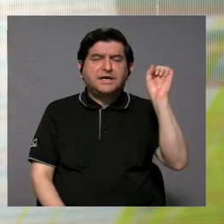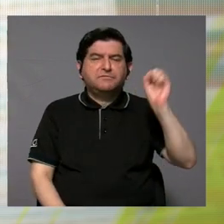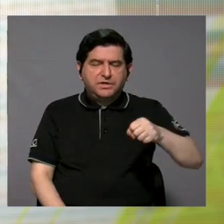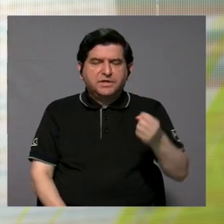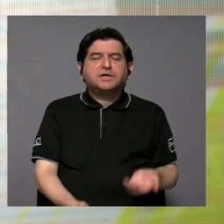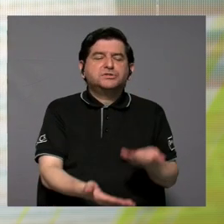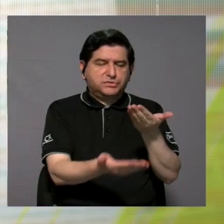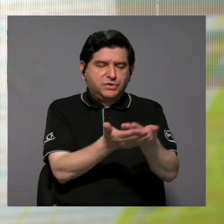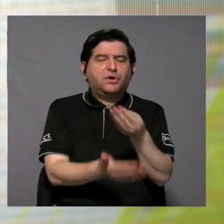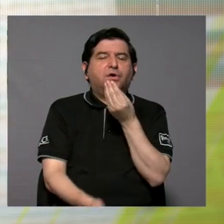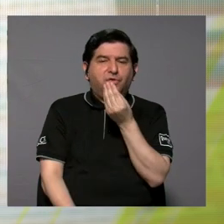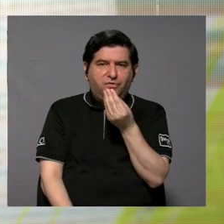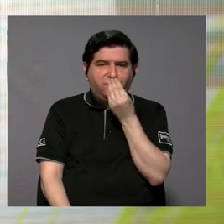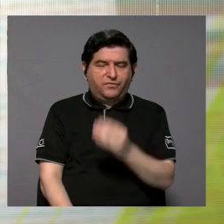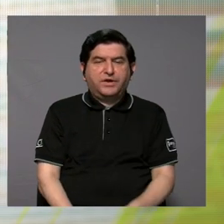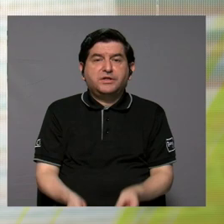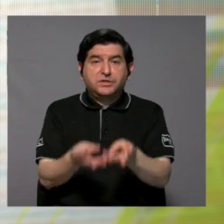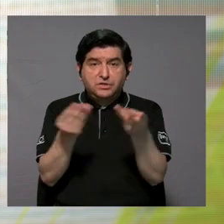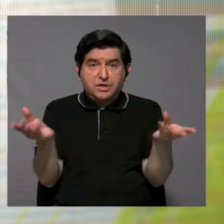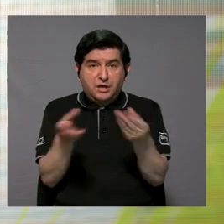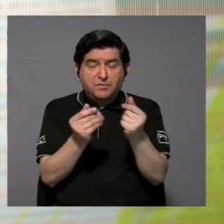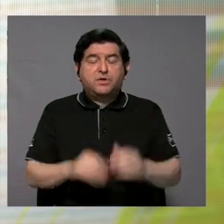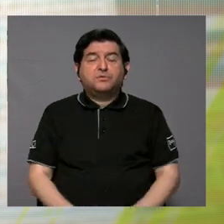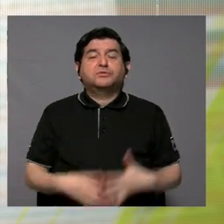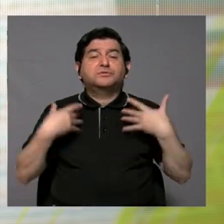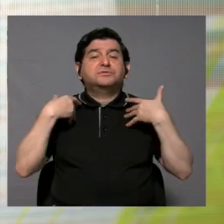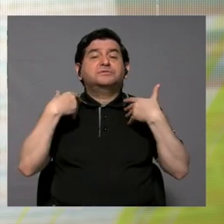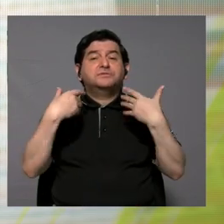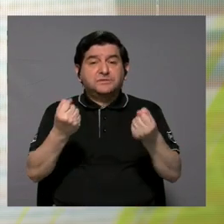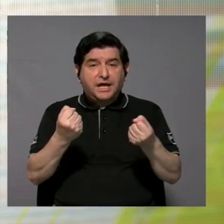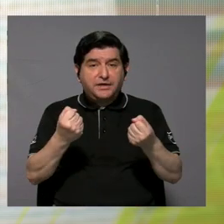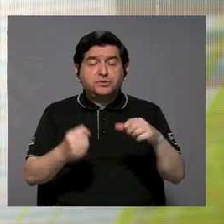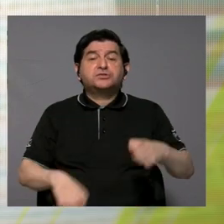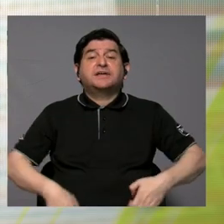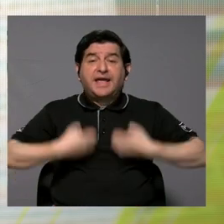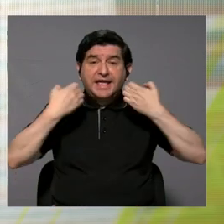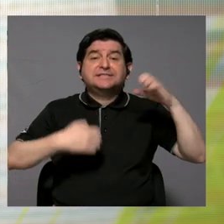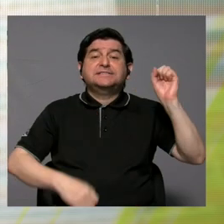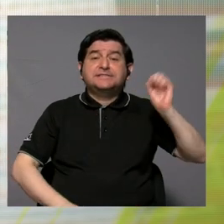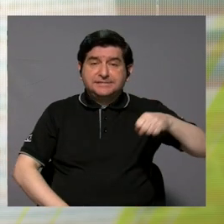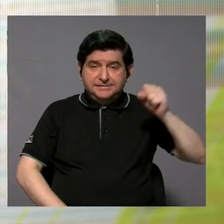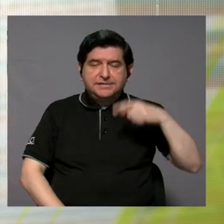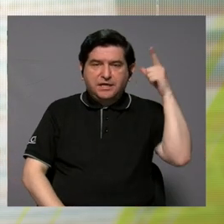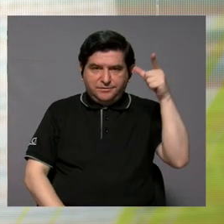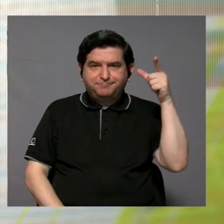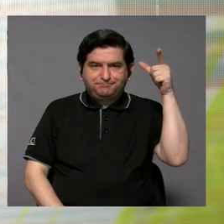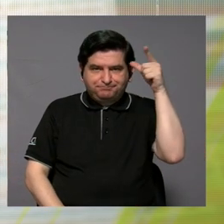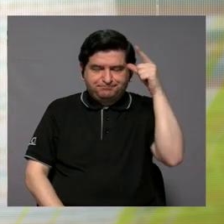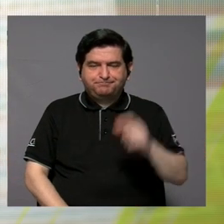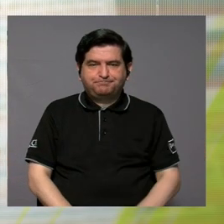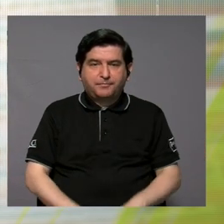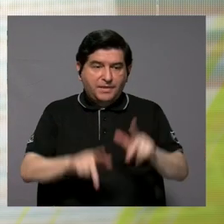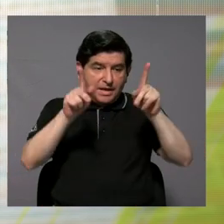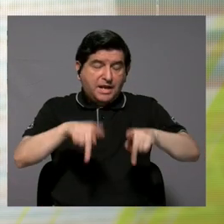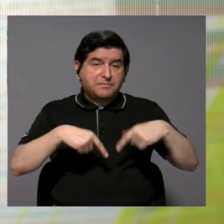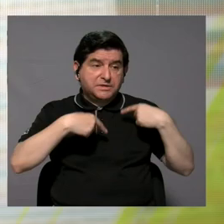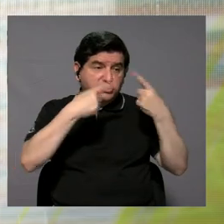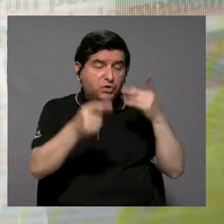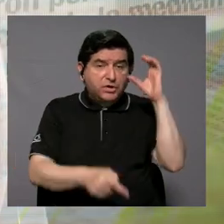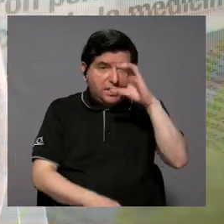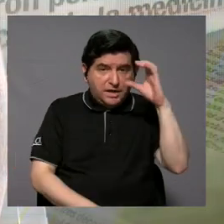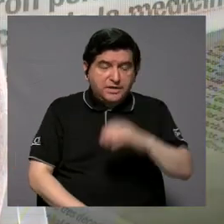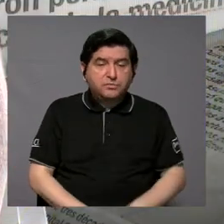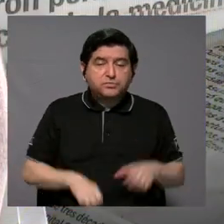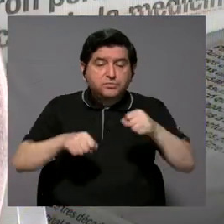oferta de alimentos, de productos que son más saludables, porque sí los hay. evidentemente la persona puede ir a buscarlos